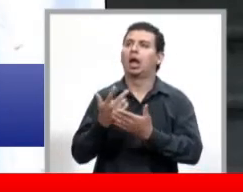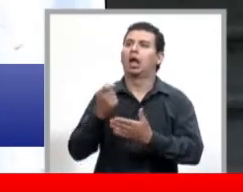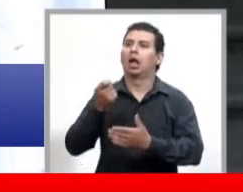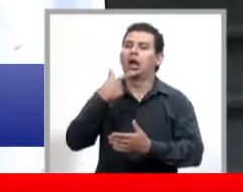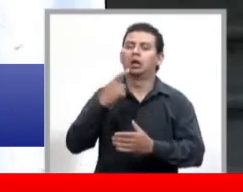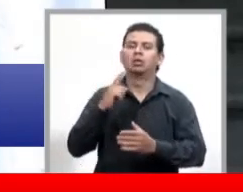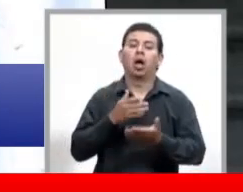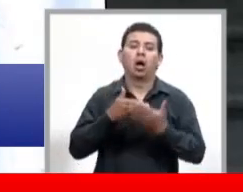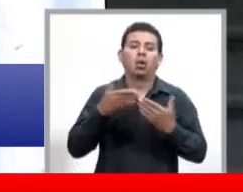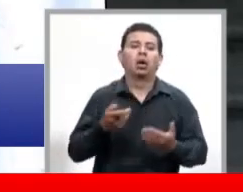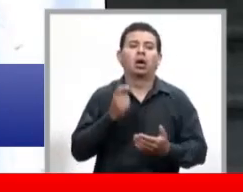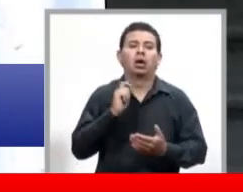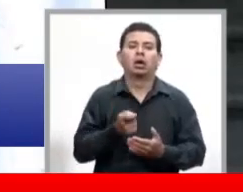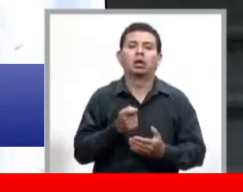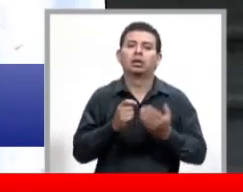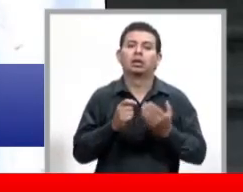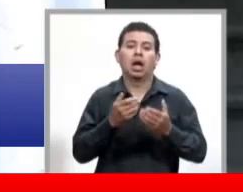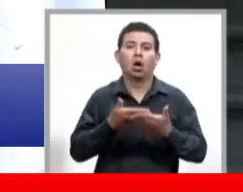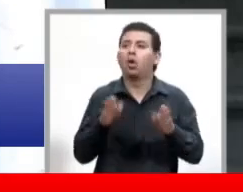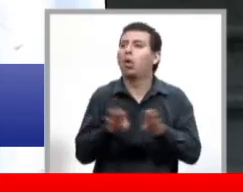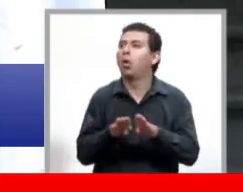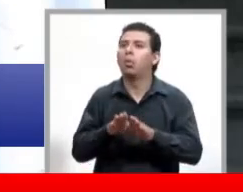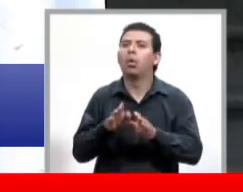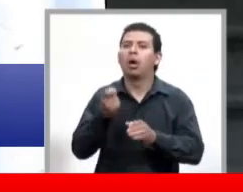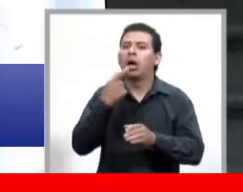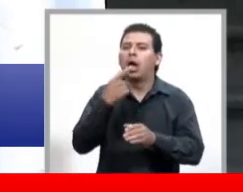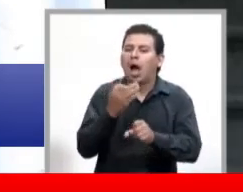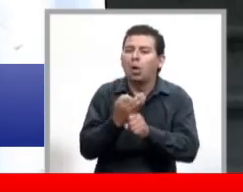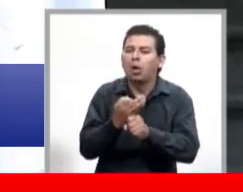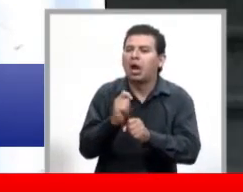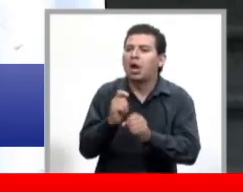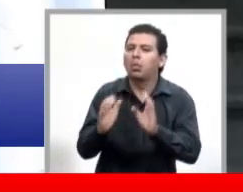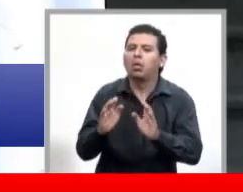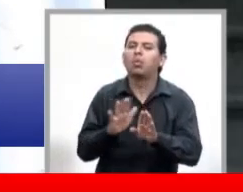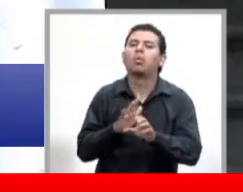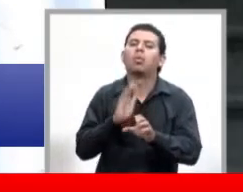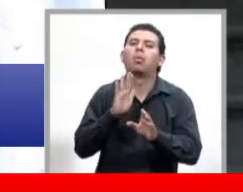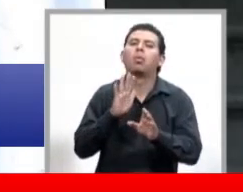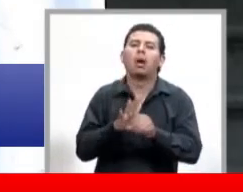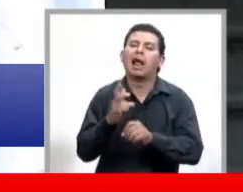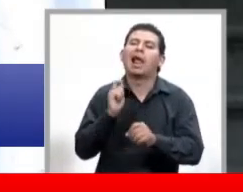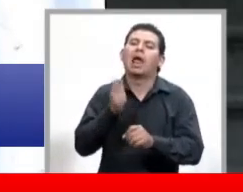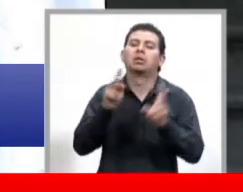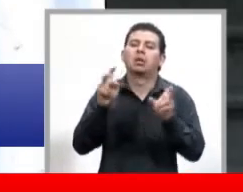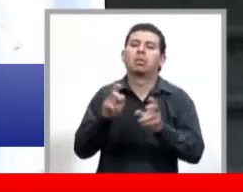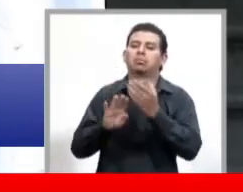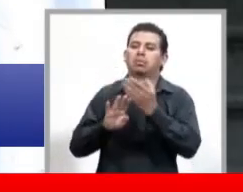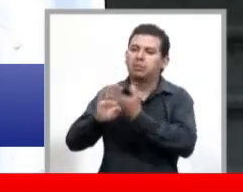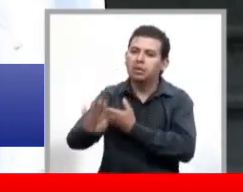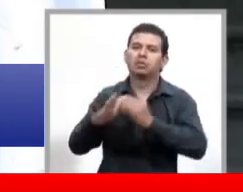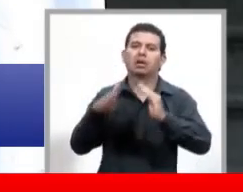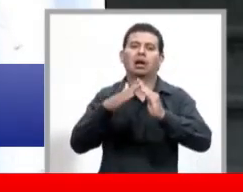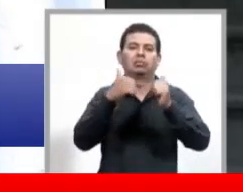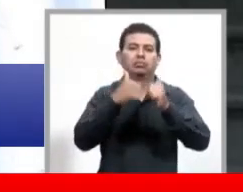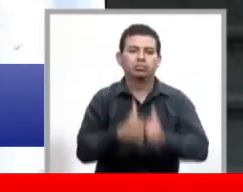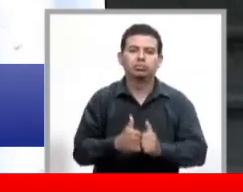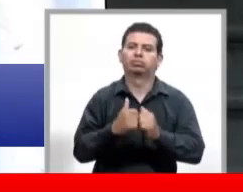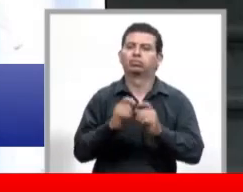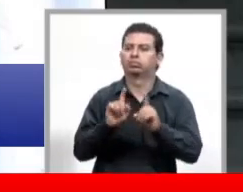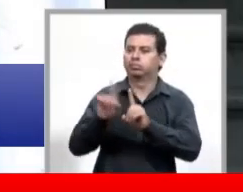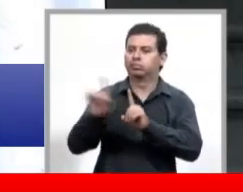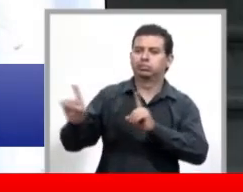medicina que hay hoy es la prevención. Eso significa aislamiento, quedarse en casa o distanciamiento social.